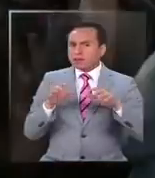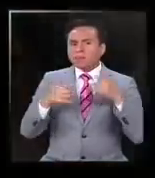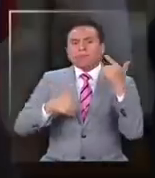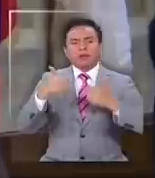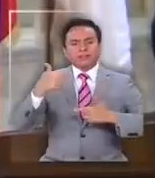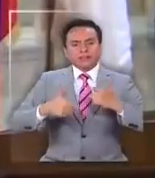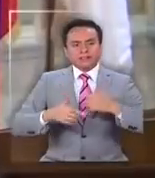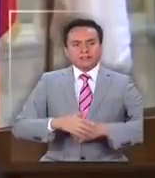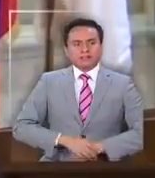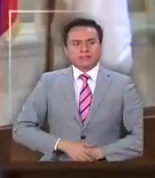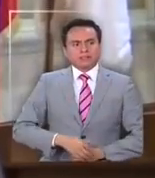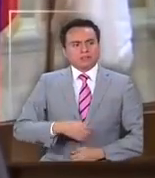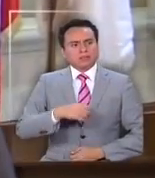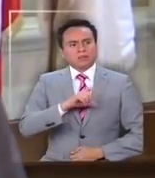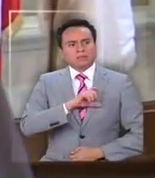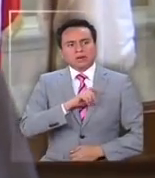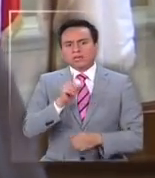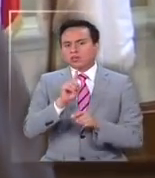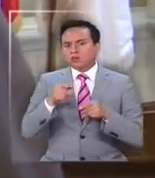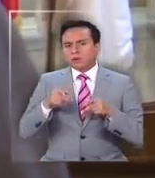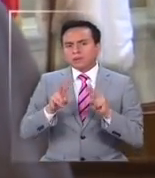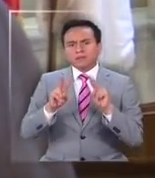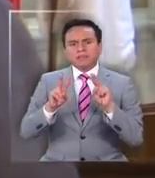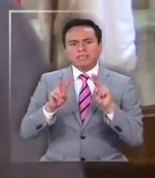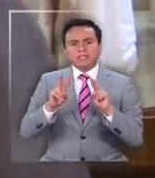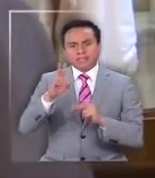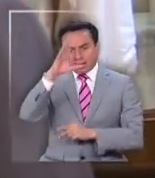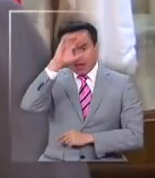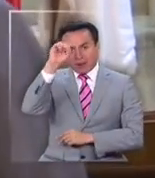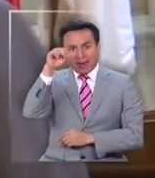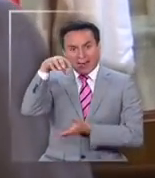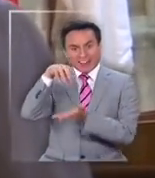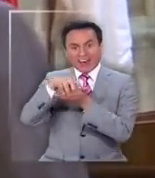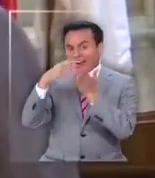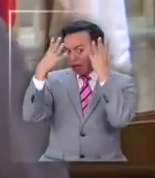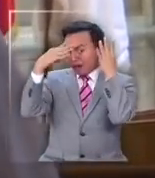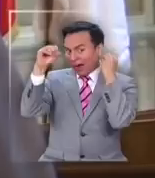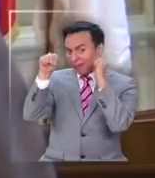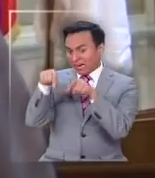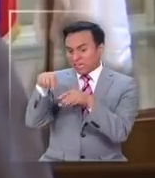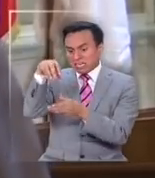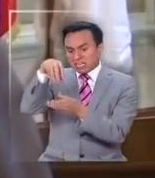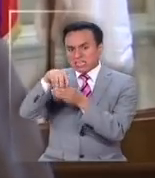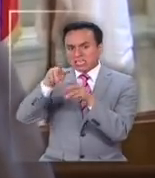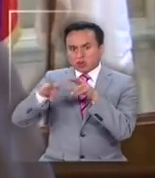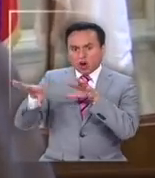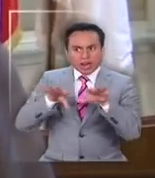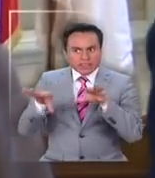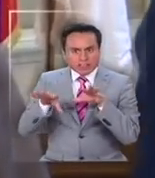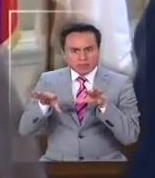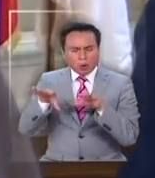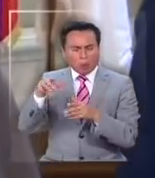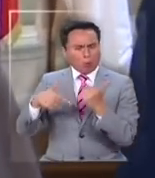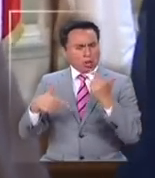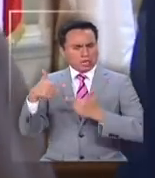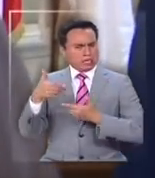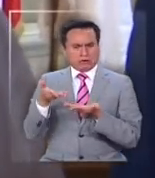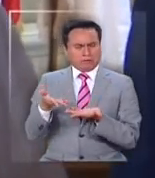políticas. España no va a permitir que su embajada se convierta en un centro de activismo